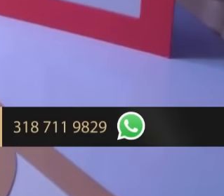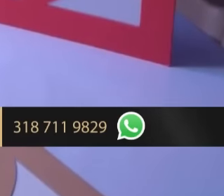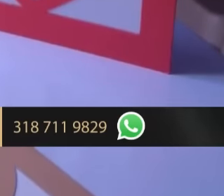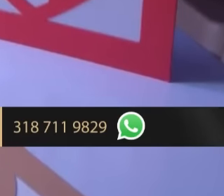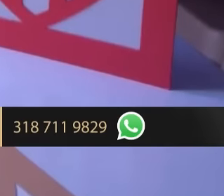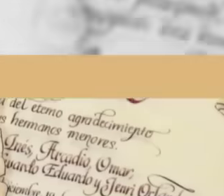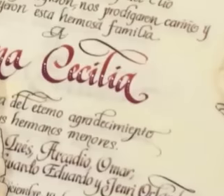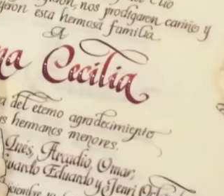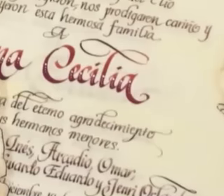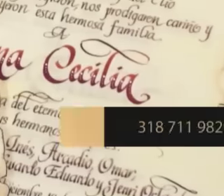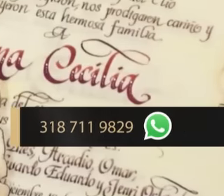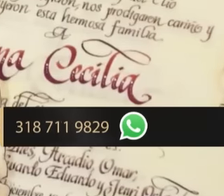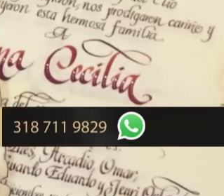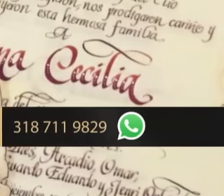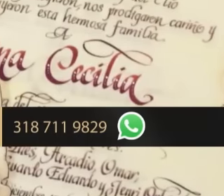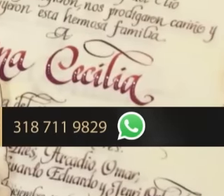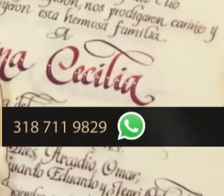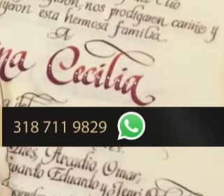318-711-9829 y cotice ahora.